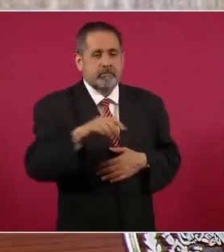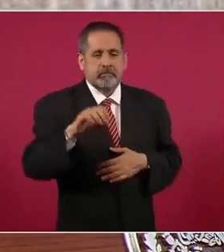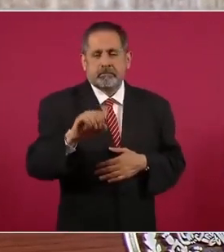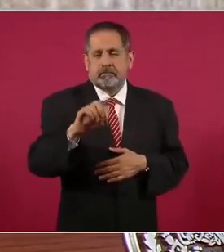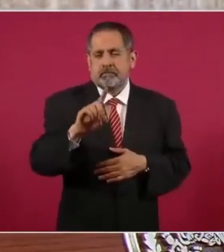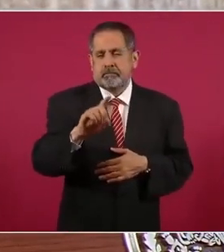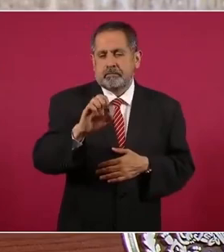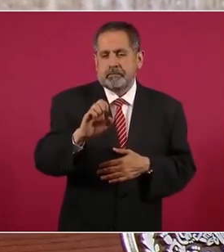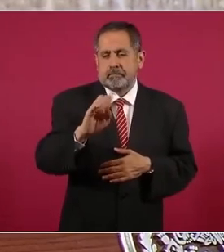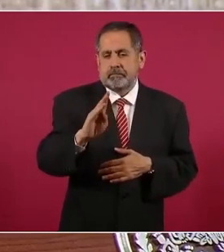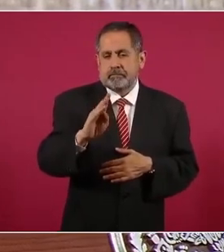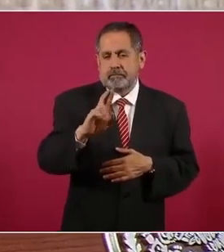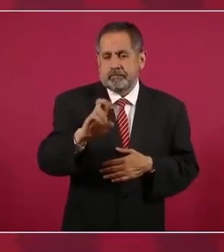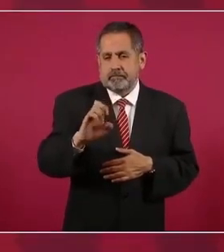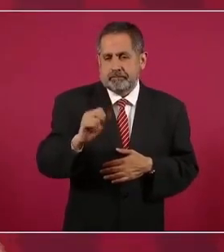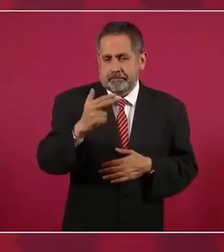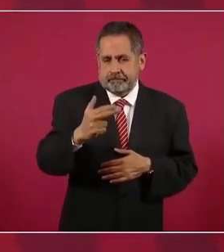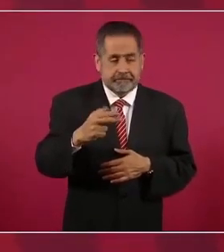Odebrecht